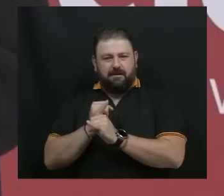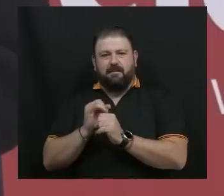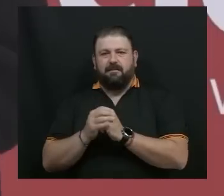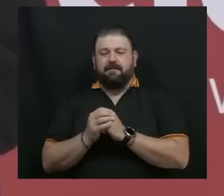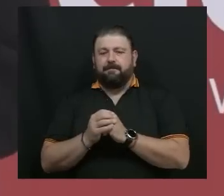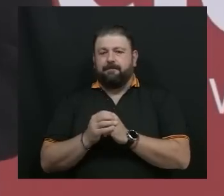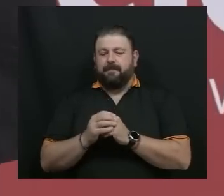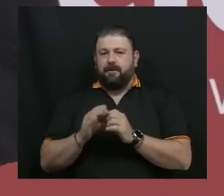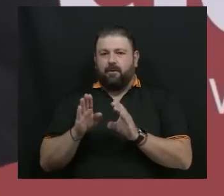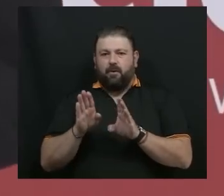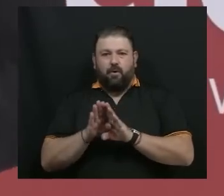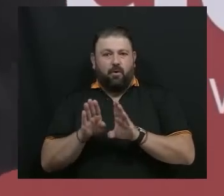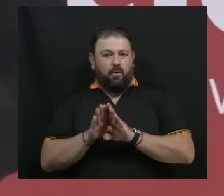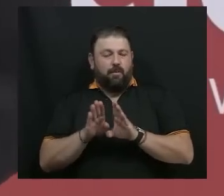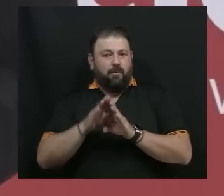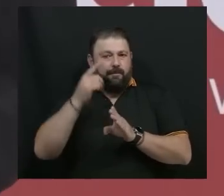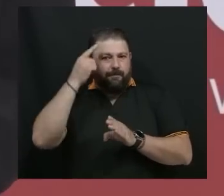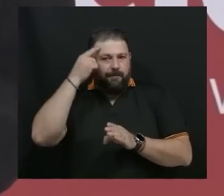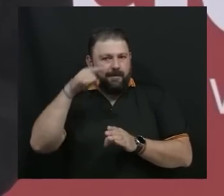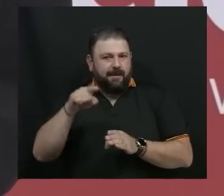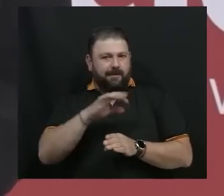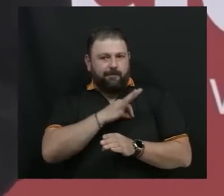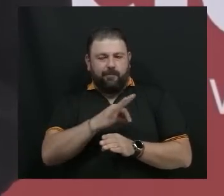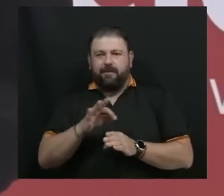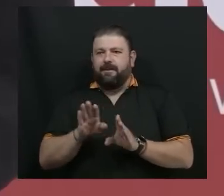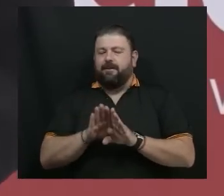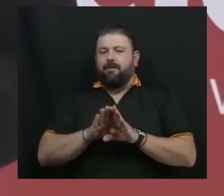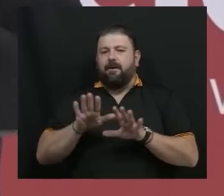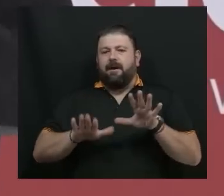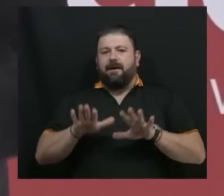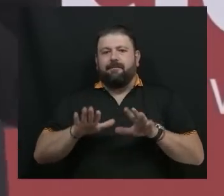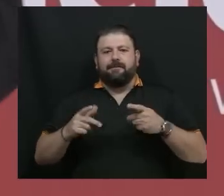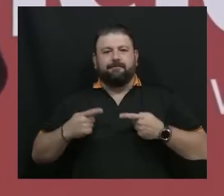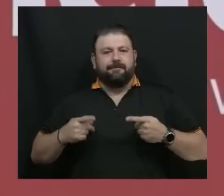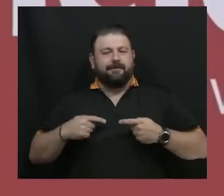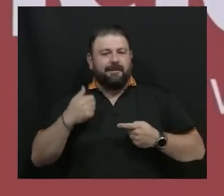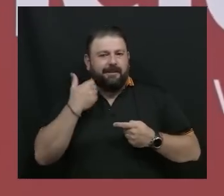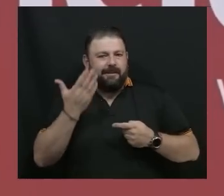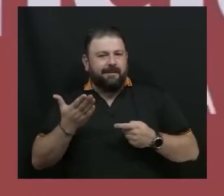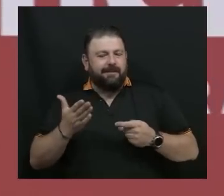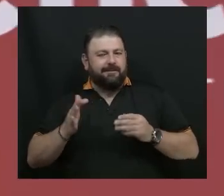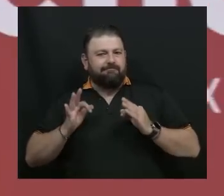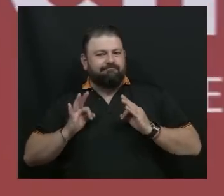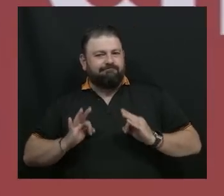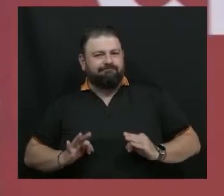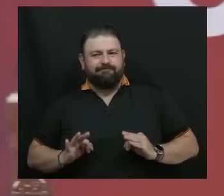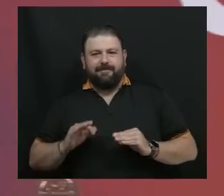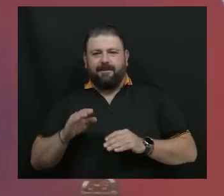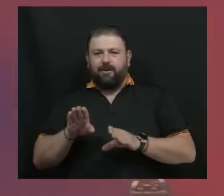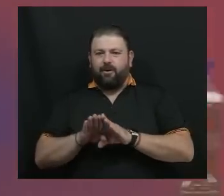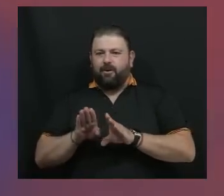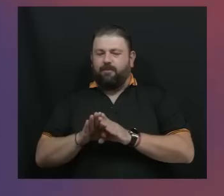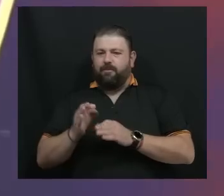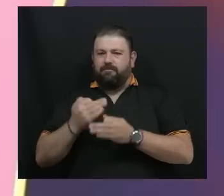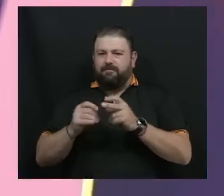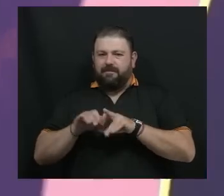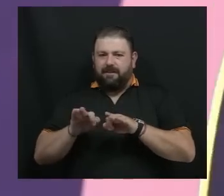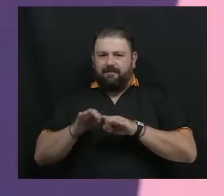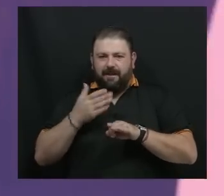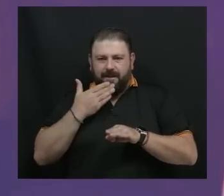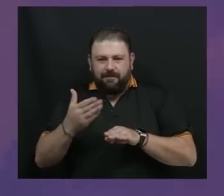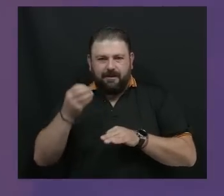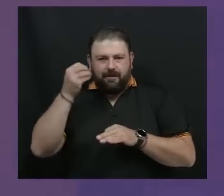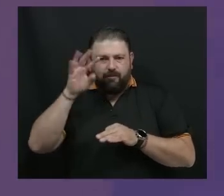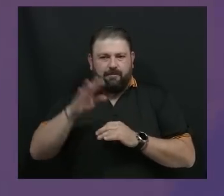como un reto para salir de su zona de confort y hacer lo que finalmente es más importante de OmniLife, que es